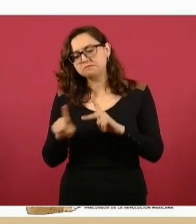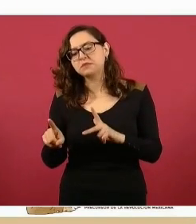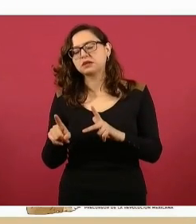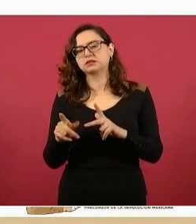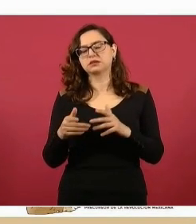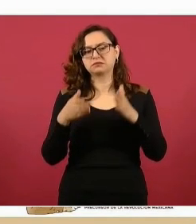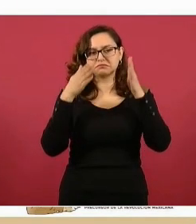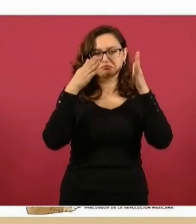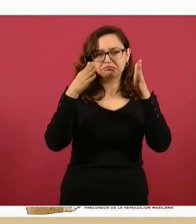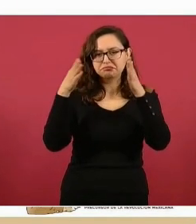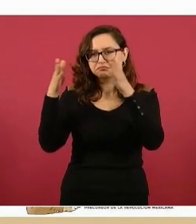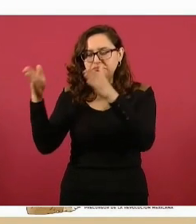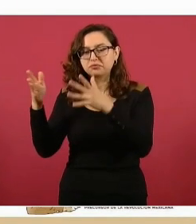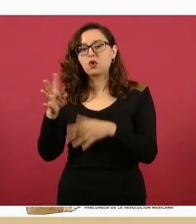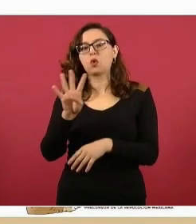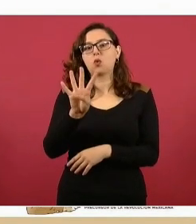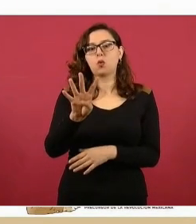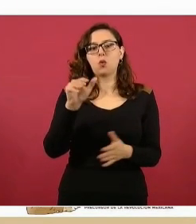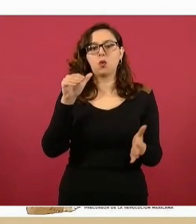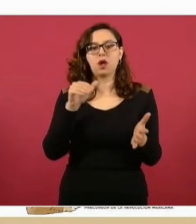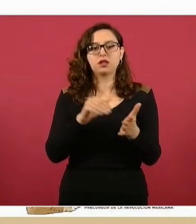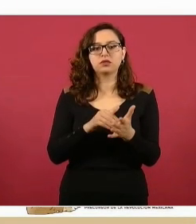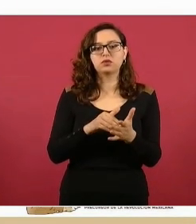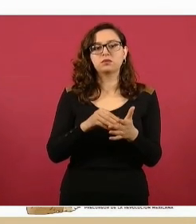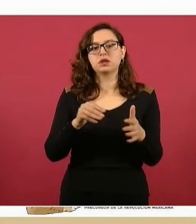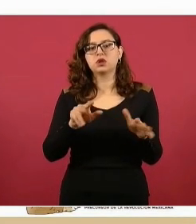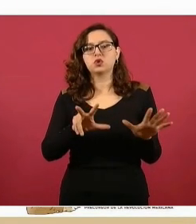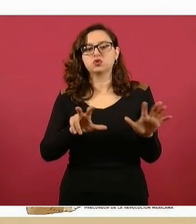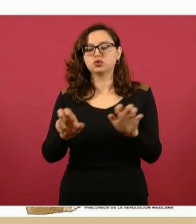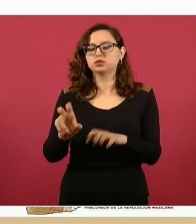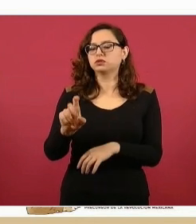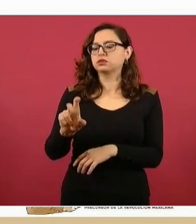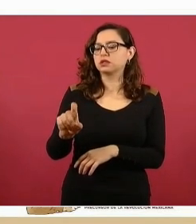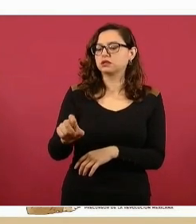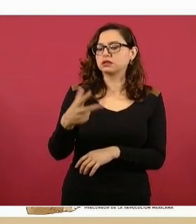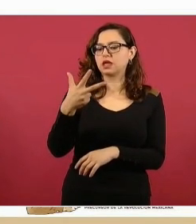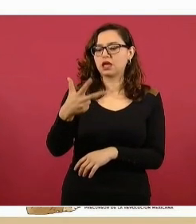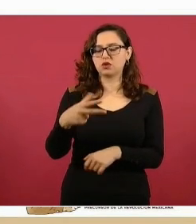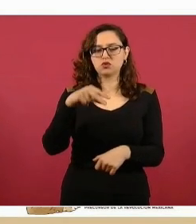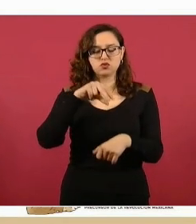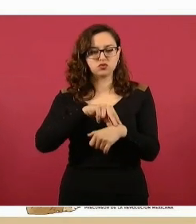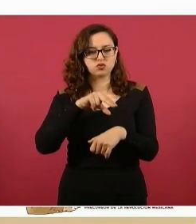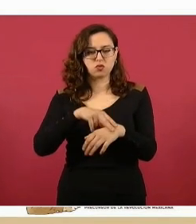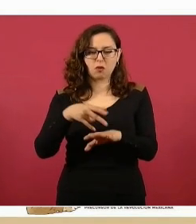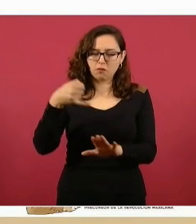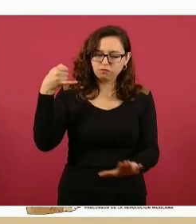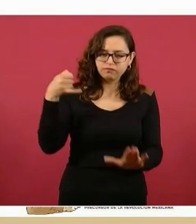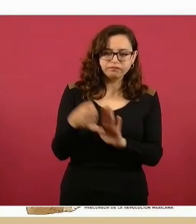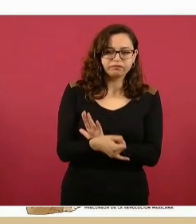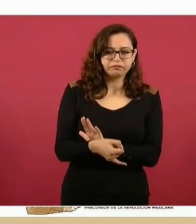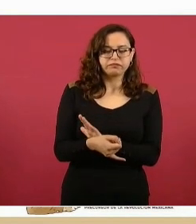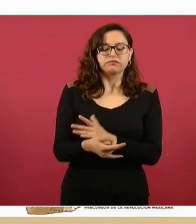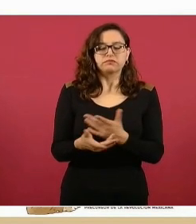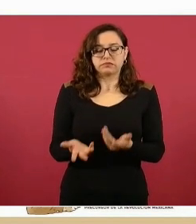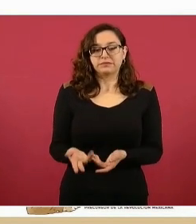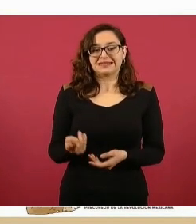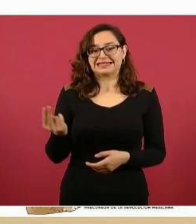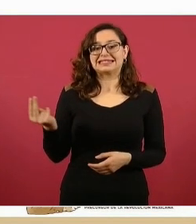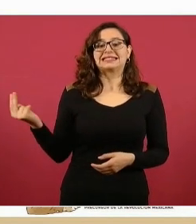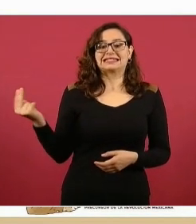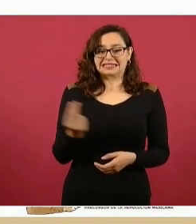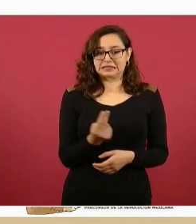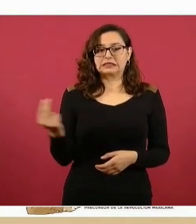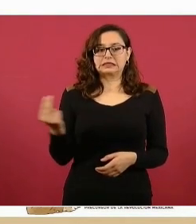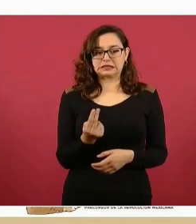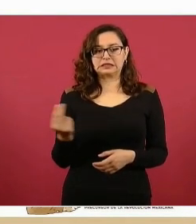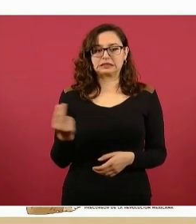necesidad de cuatro mil 838 médicos especialistas específicamente en atención médica para personas que no cuentan con seguridad social